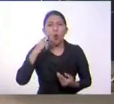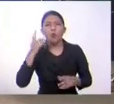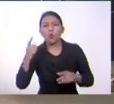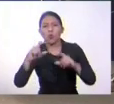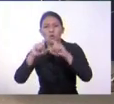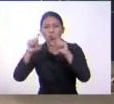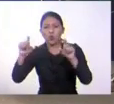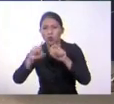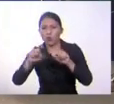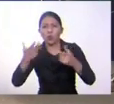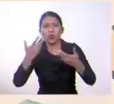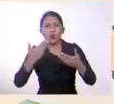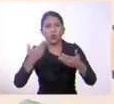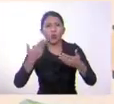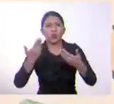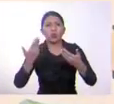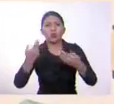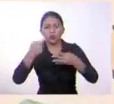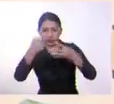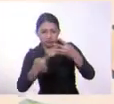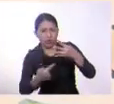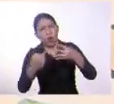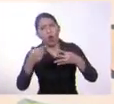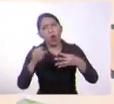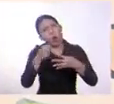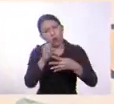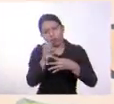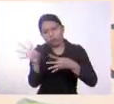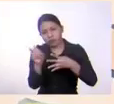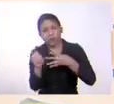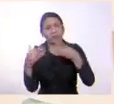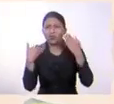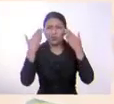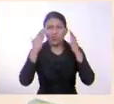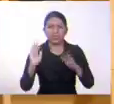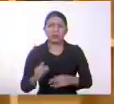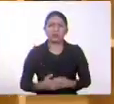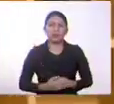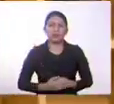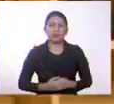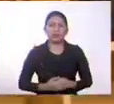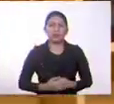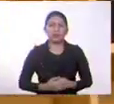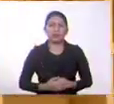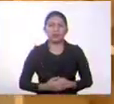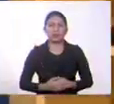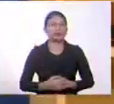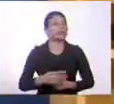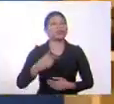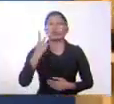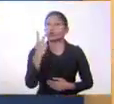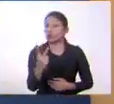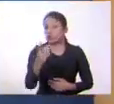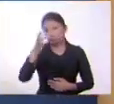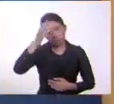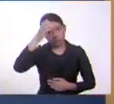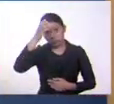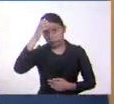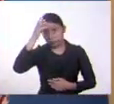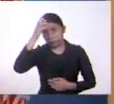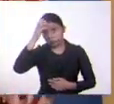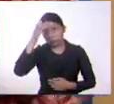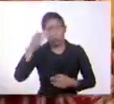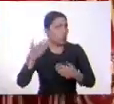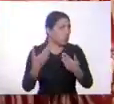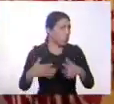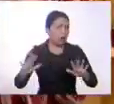sé si ponerlo abajo de cuál, de irregular o regular. La situación es, Marcela, que los dos términos tienen que ver con ambos